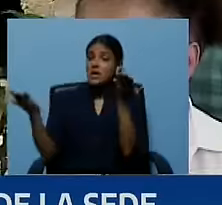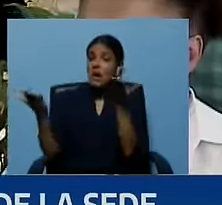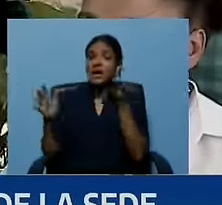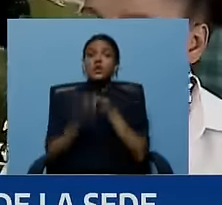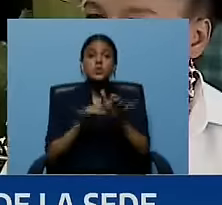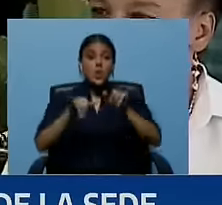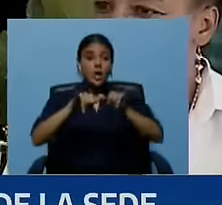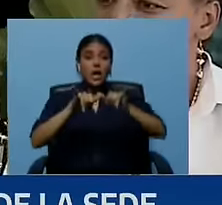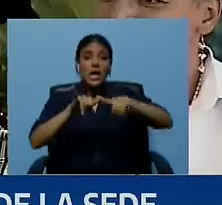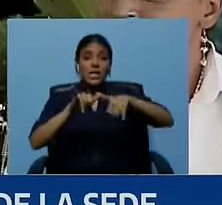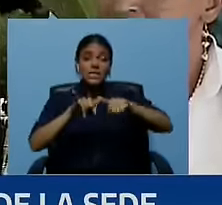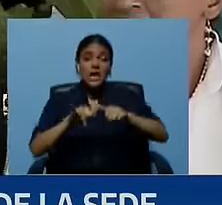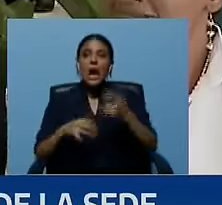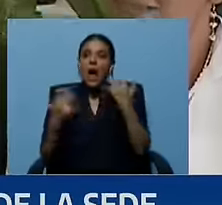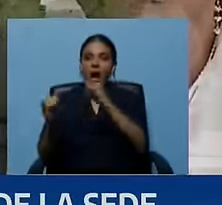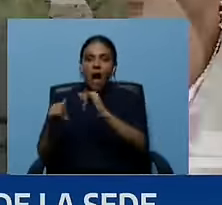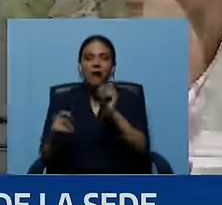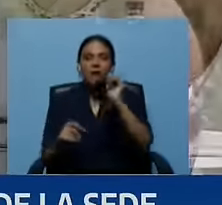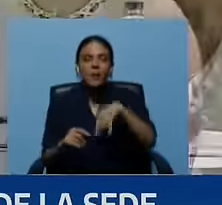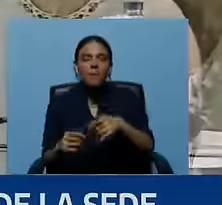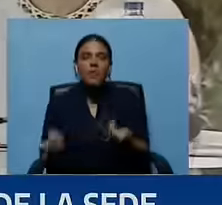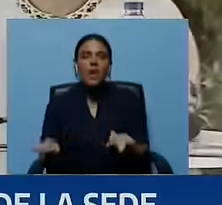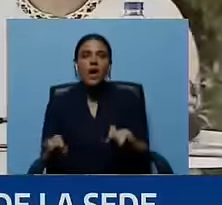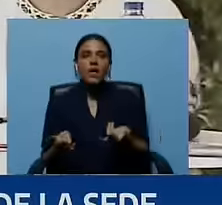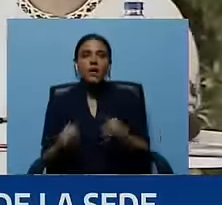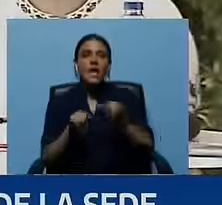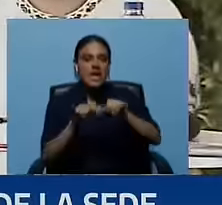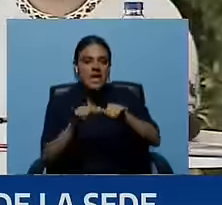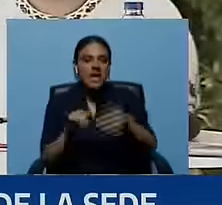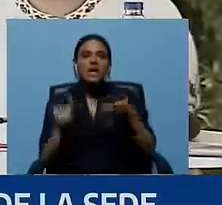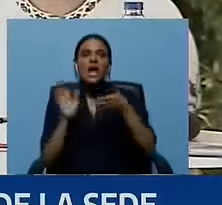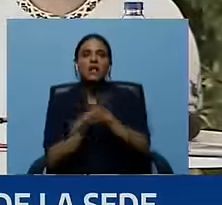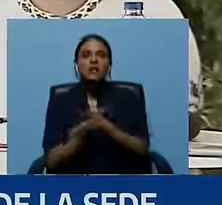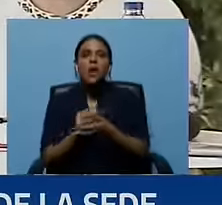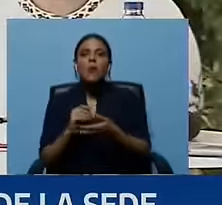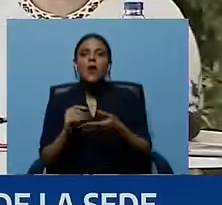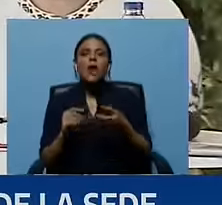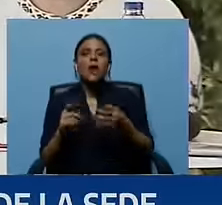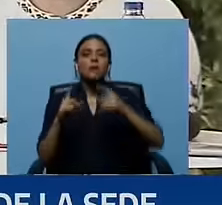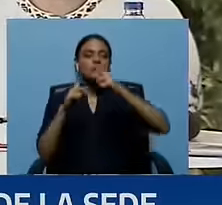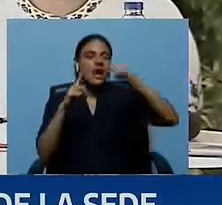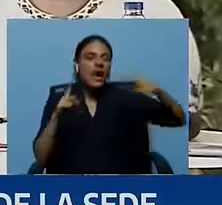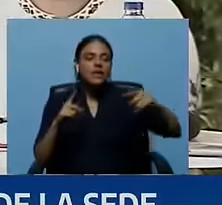que se van a dar aquí, ¿verdad? Ingeniería de electromedicina.